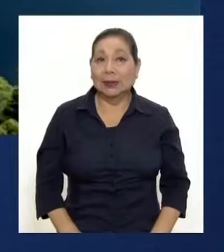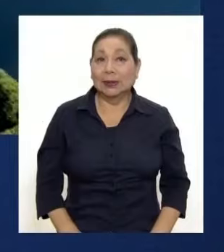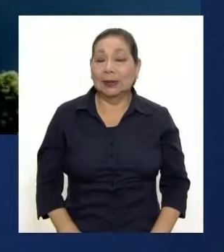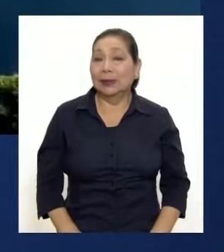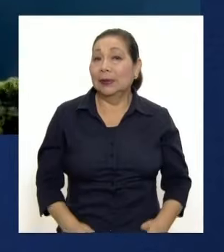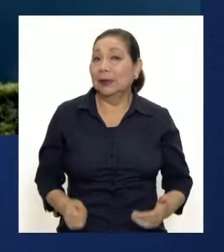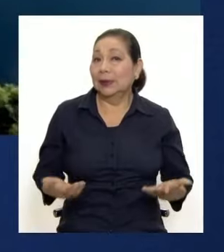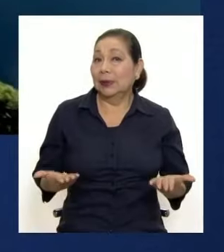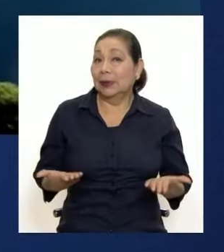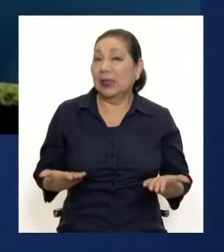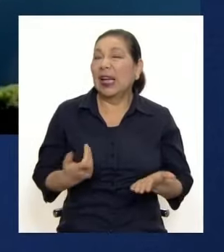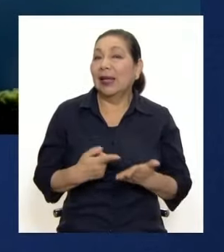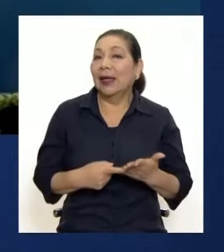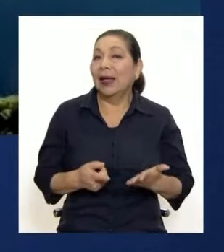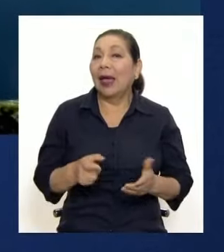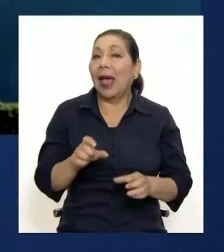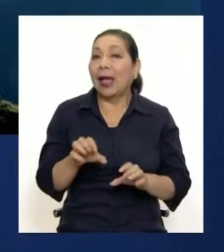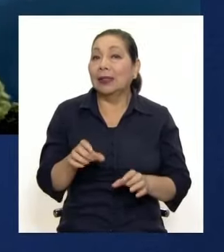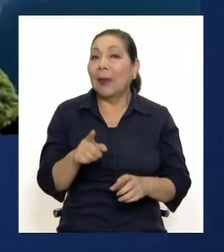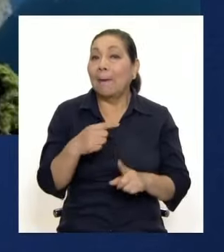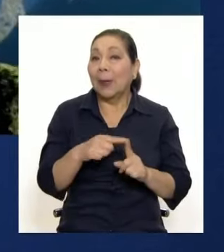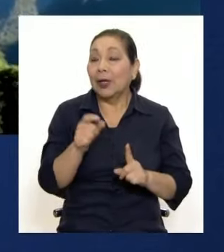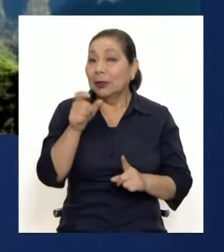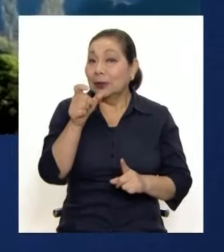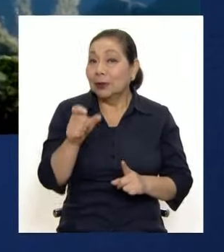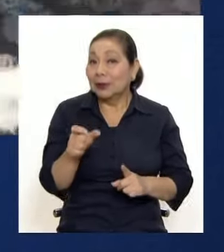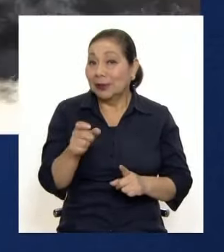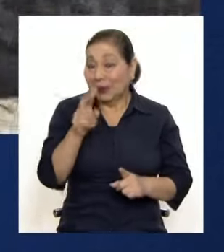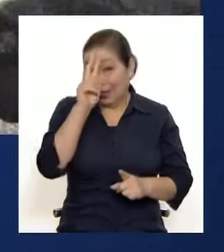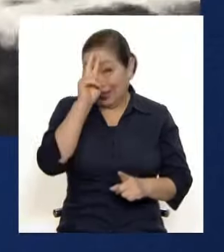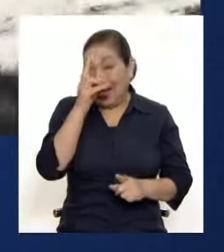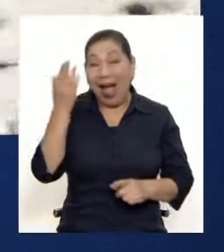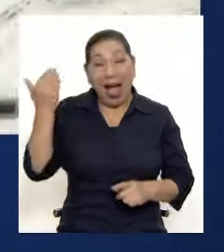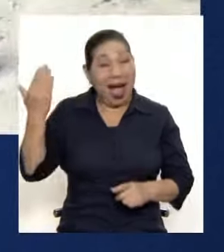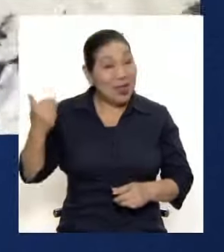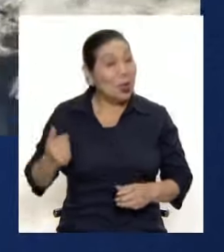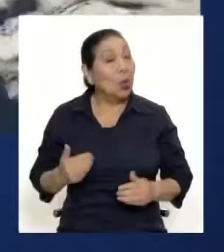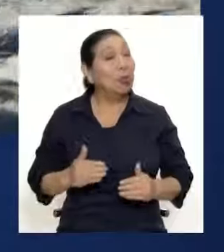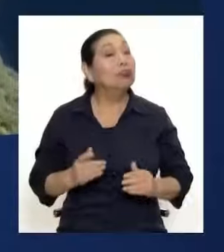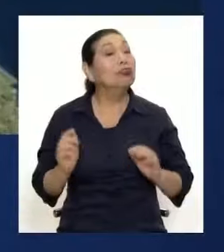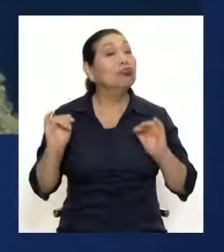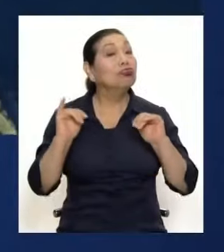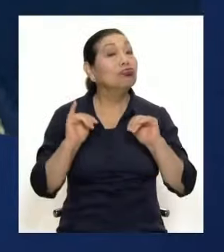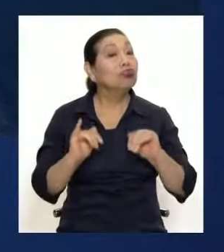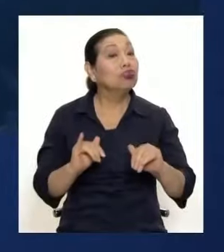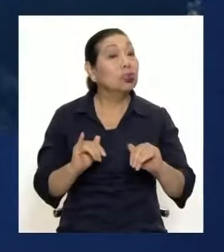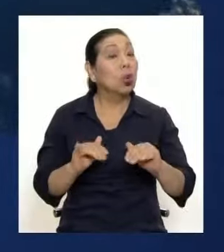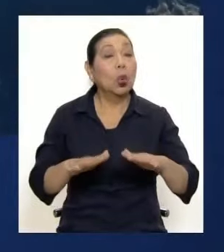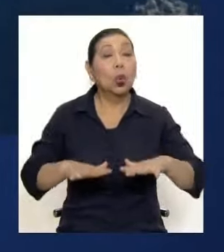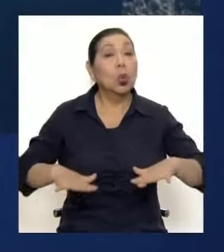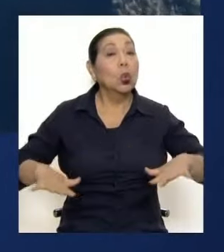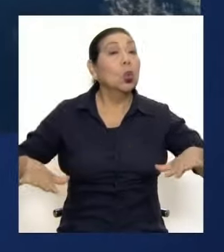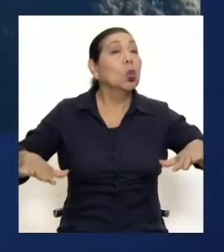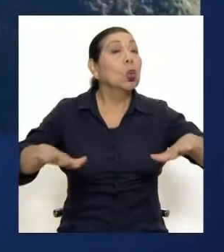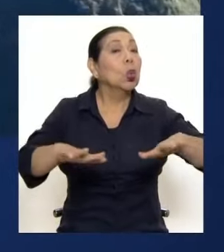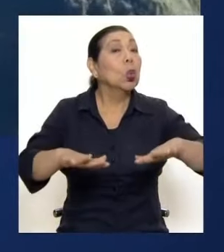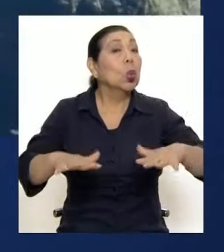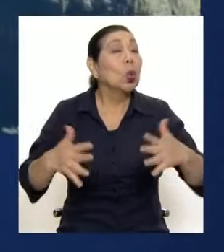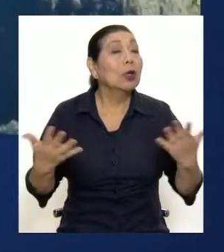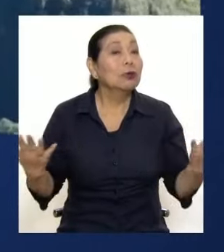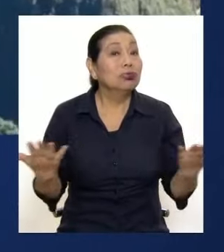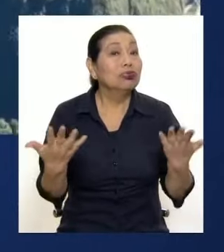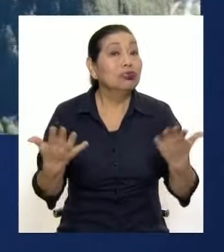a a lo que el hombre hizo pero está también estando en un ambiente en el cual